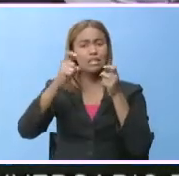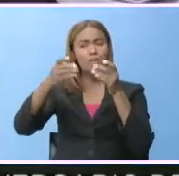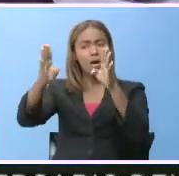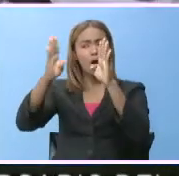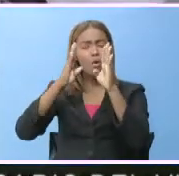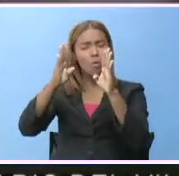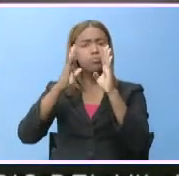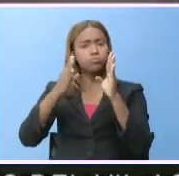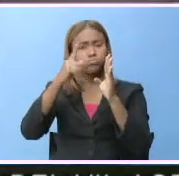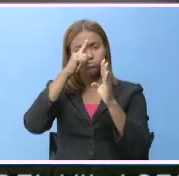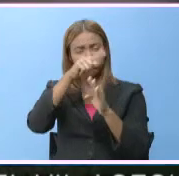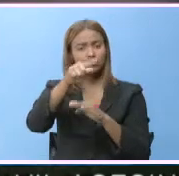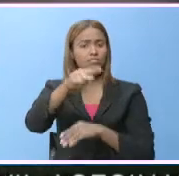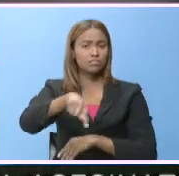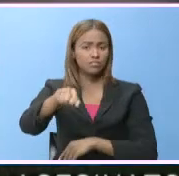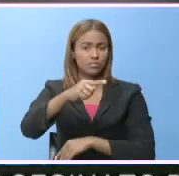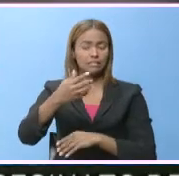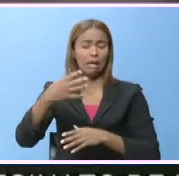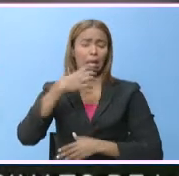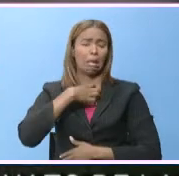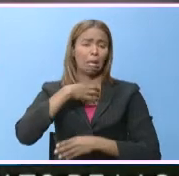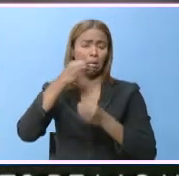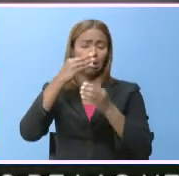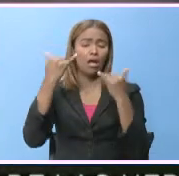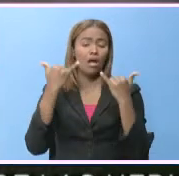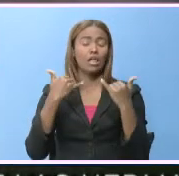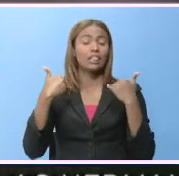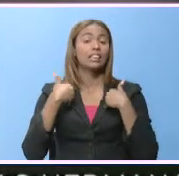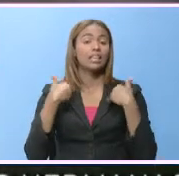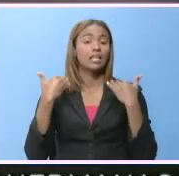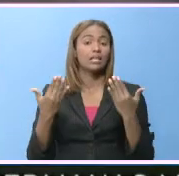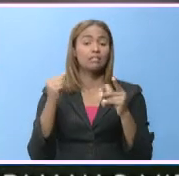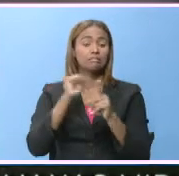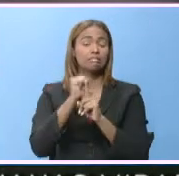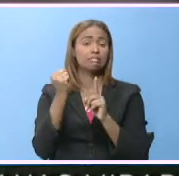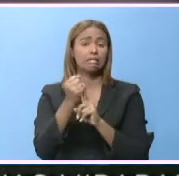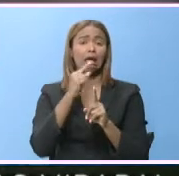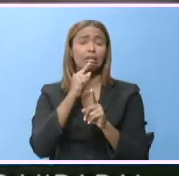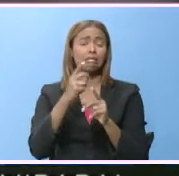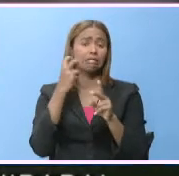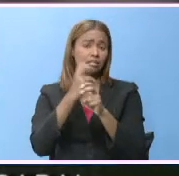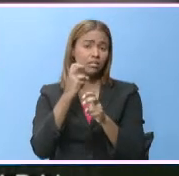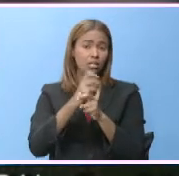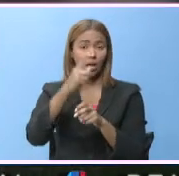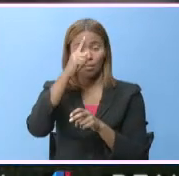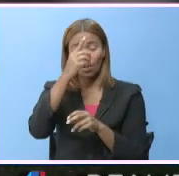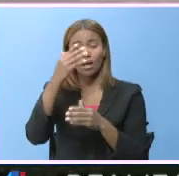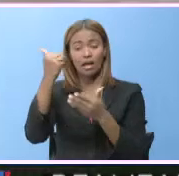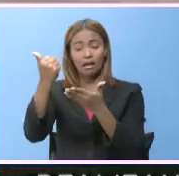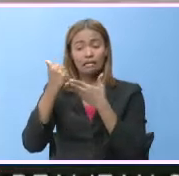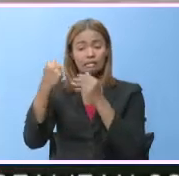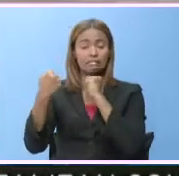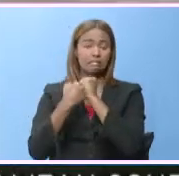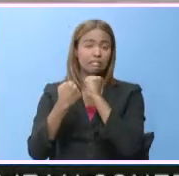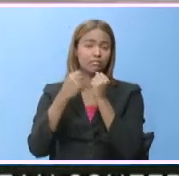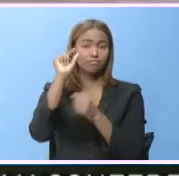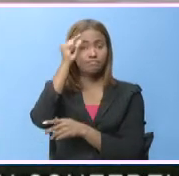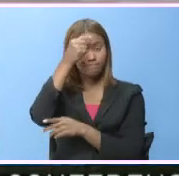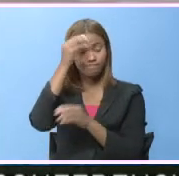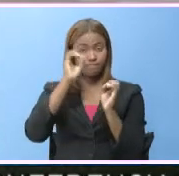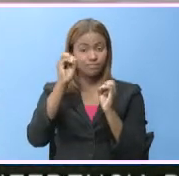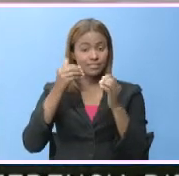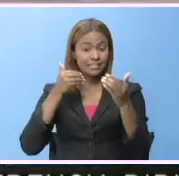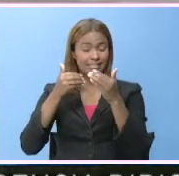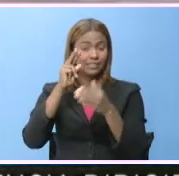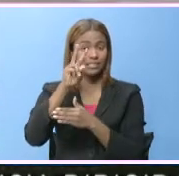sus peticiones del sector. Denunciaron que actualmente se encuentran en una situación crítica por la falta de ayudas del gobierno. Son cerca